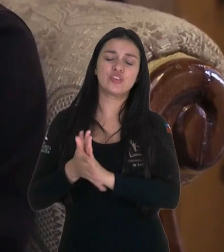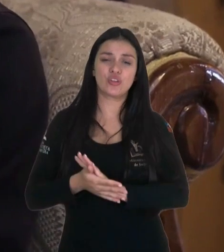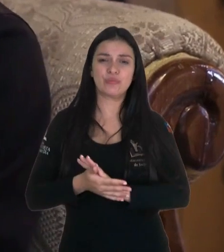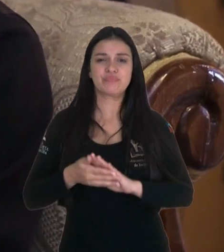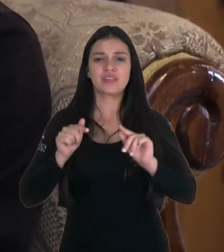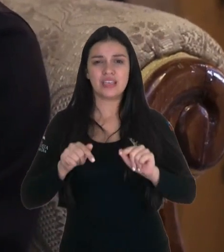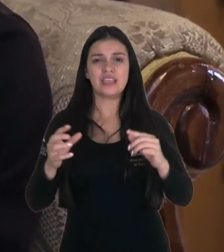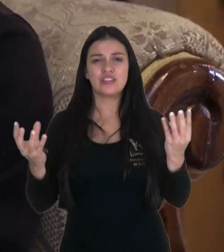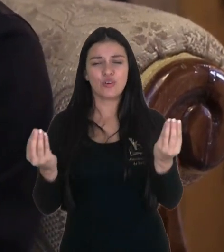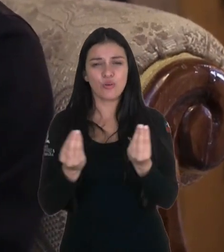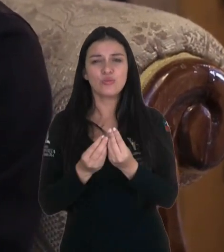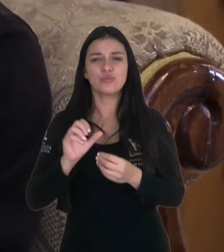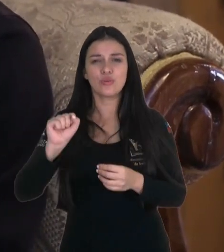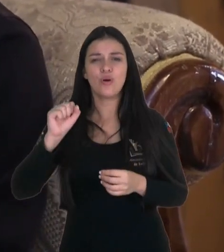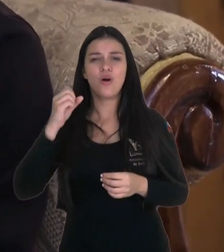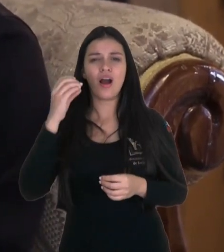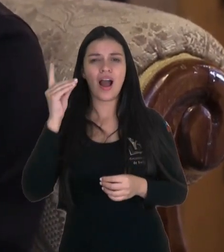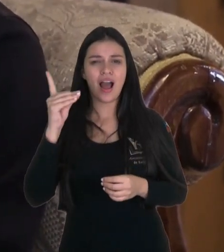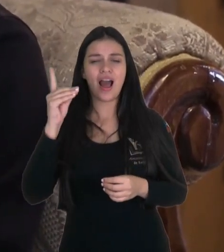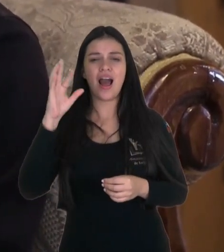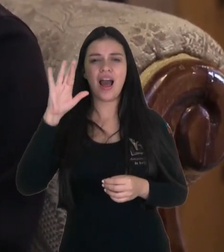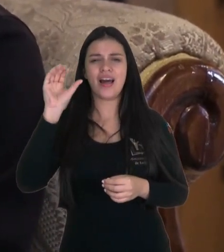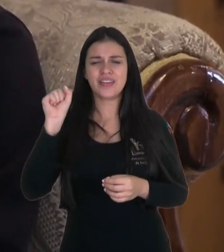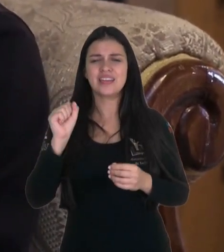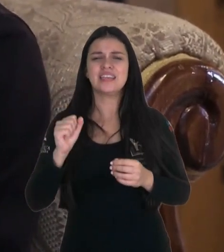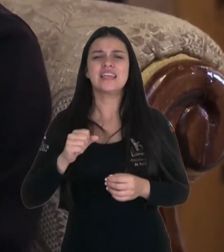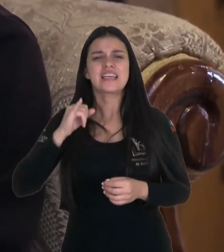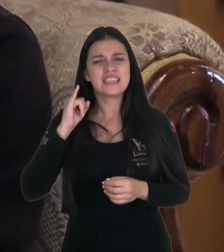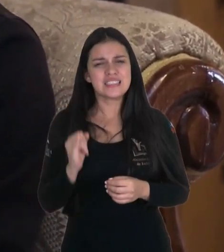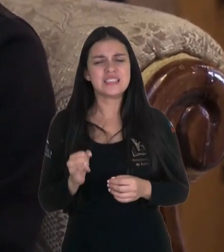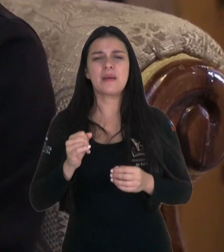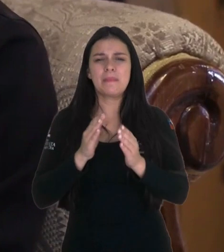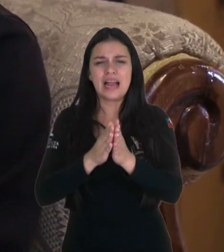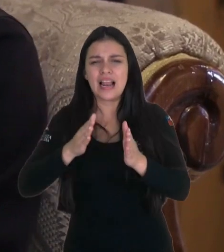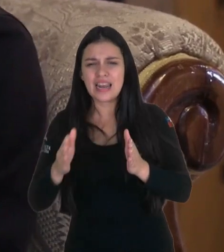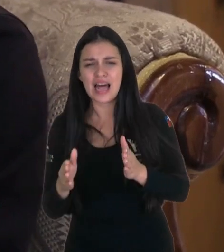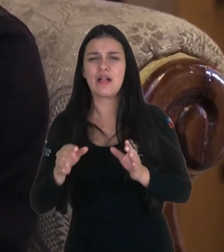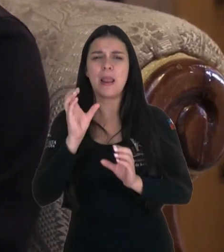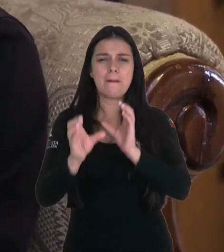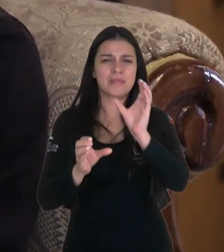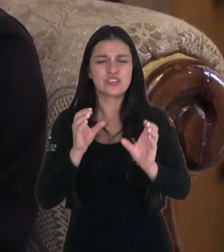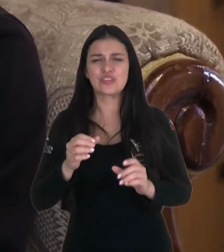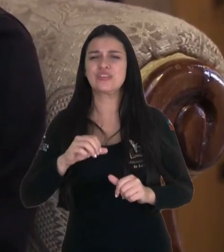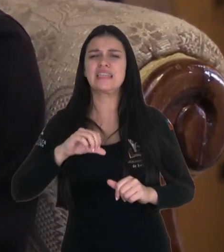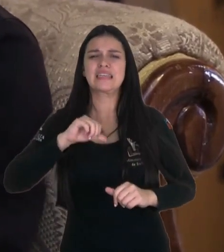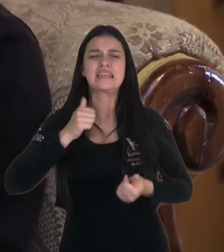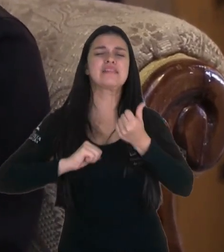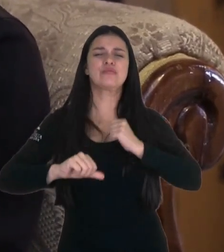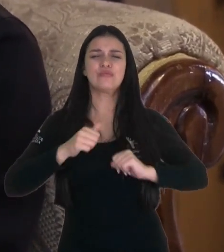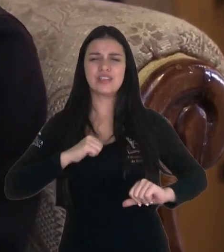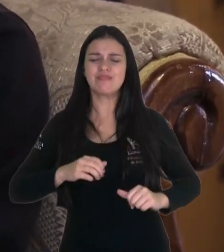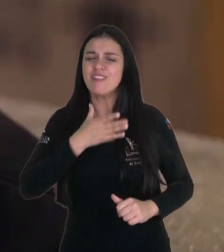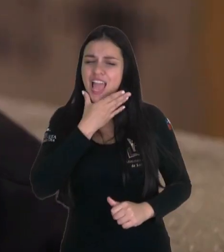de ayuda humanitaria, que en todo momento estuvo al lado de los que sufrían. Fue hermoso ver a la Iglesia unida trabajando por amor al